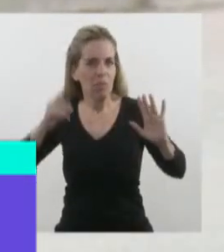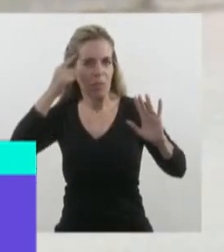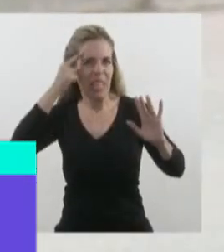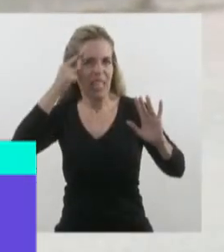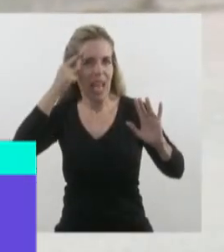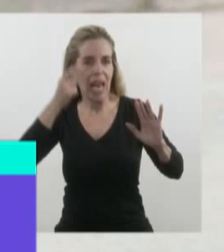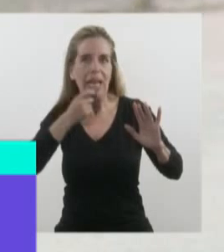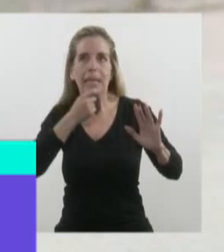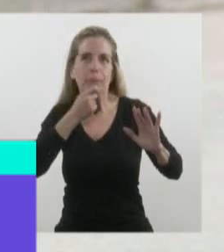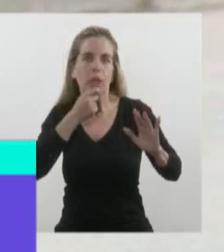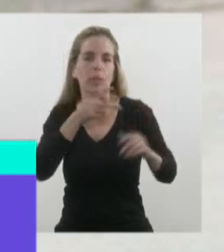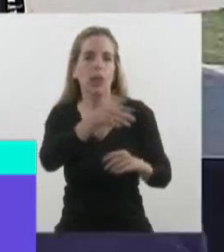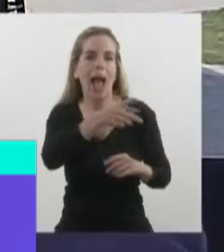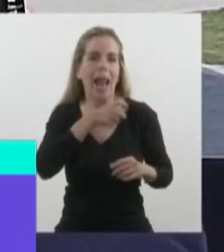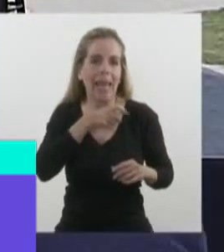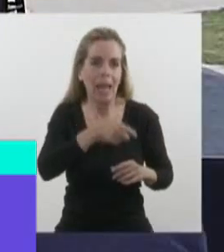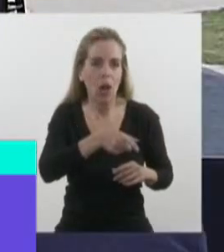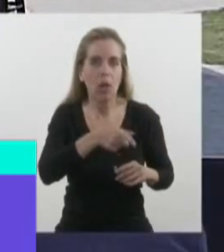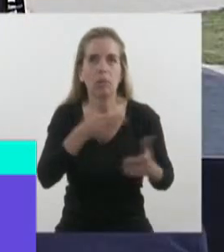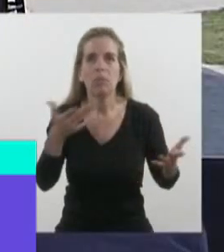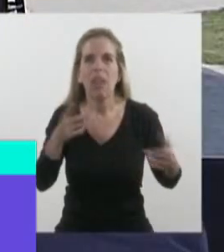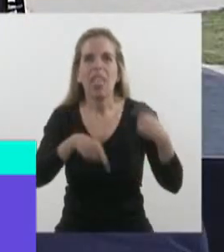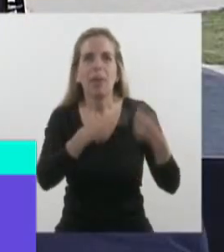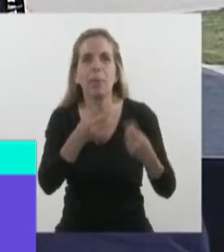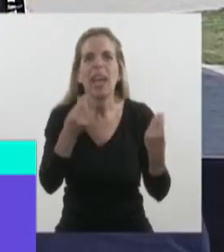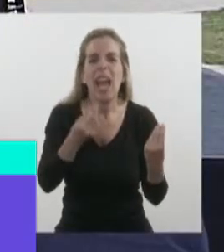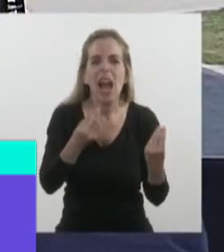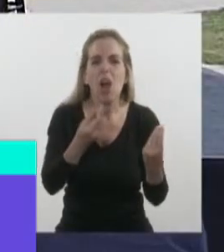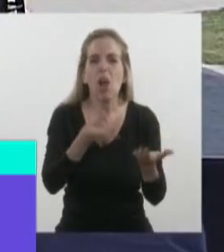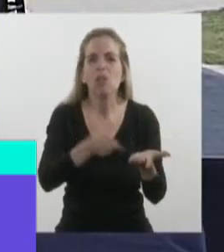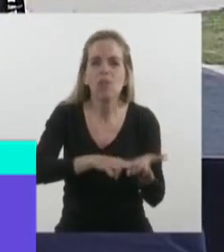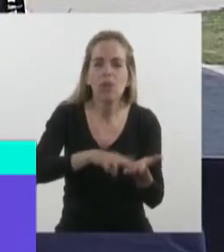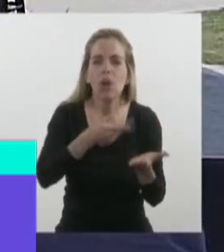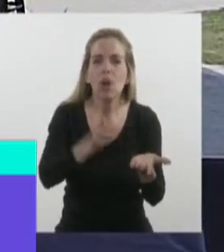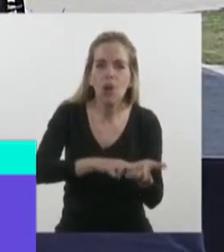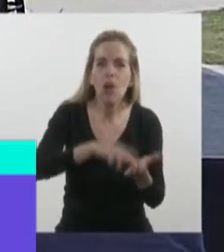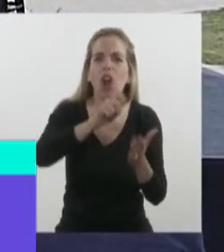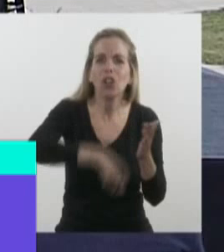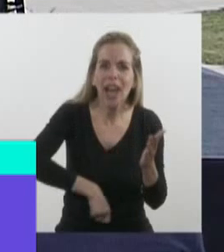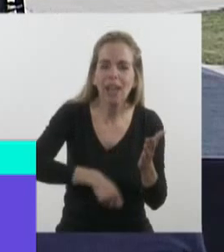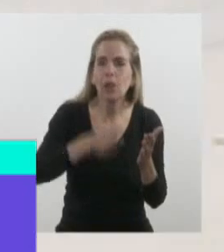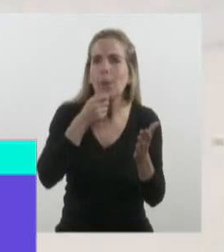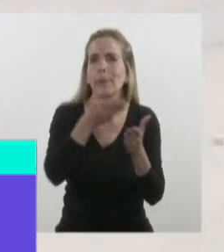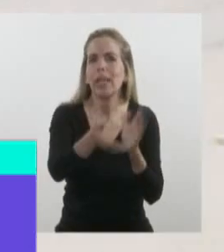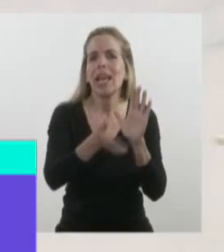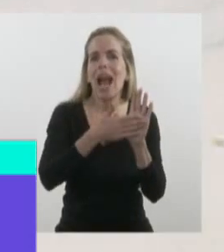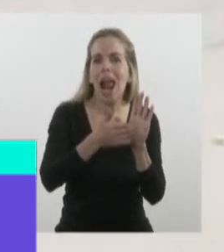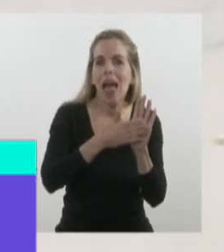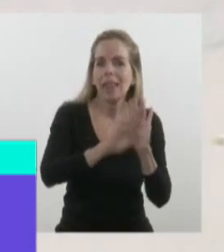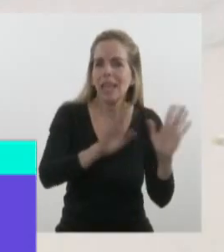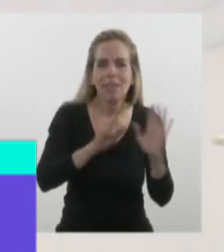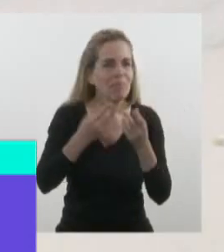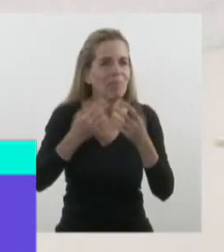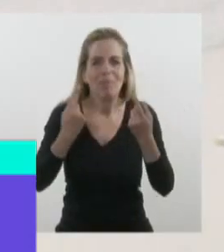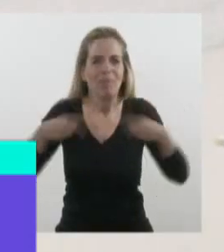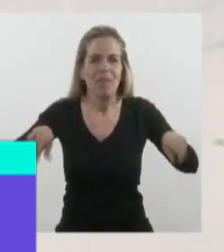cuando se termine el alquiler de esta casa, a dónde voy a ir a parar, quién me va a salir de garante. Todos problemas